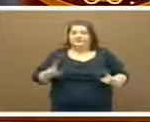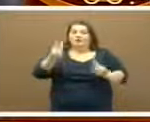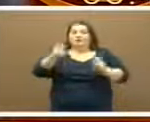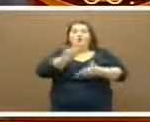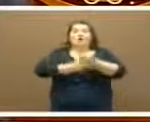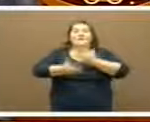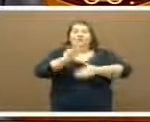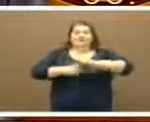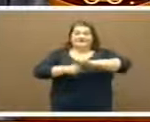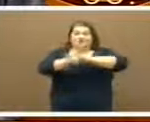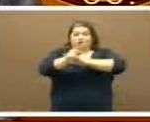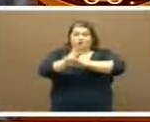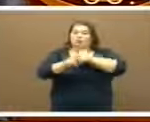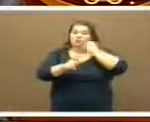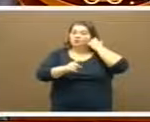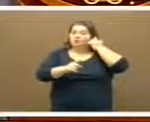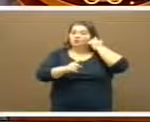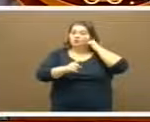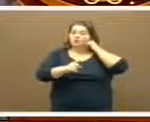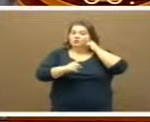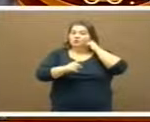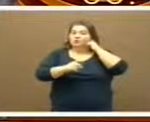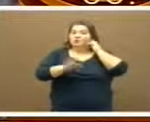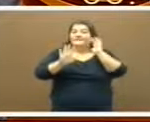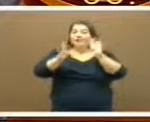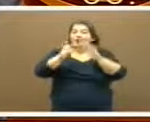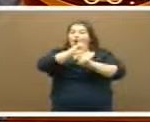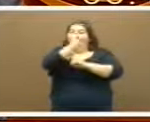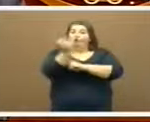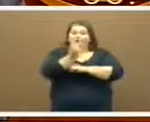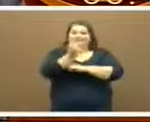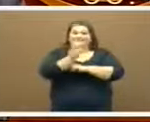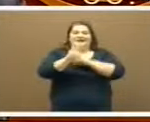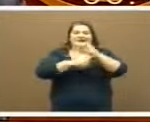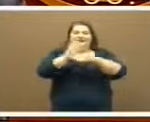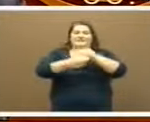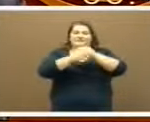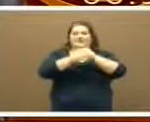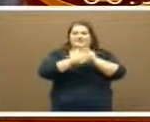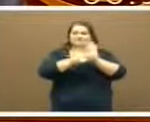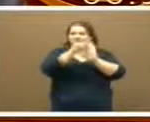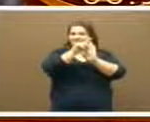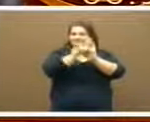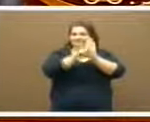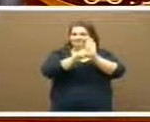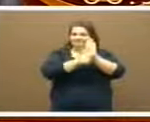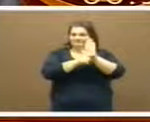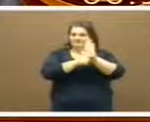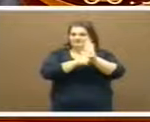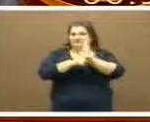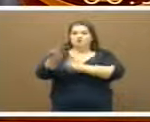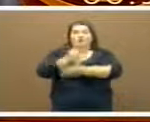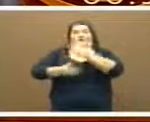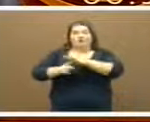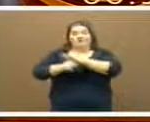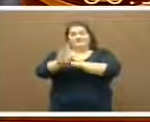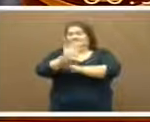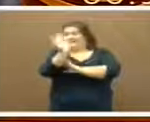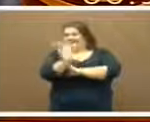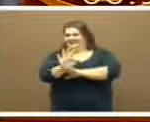al desarrollo, saben su señoría, que también llevamos otras cuantas enmiendas donde dotamos de cierta cantidad considerable a cooperación al